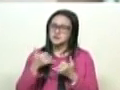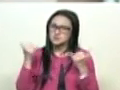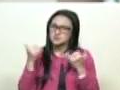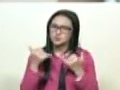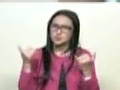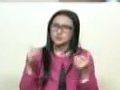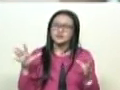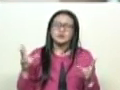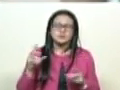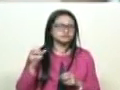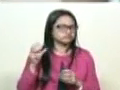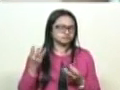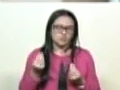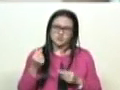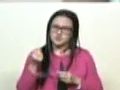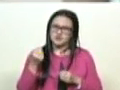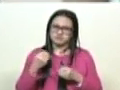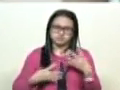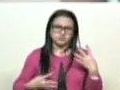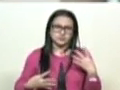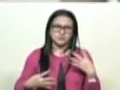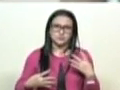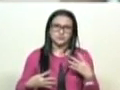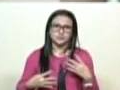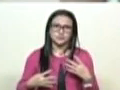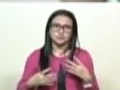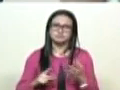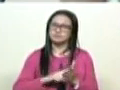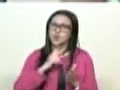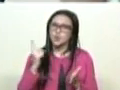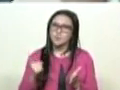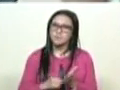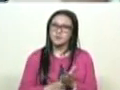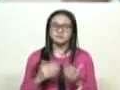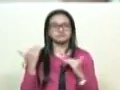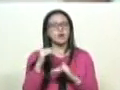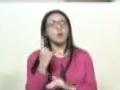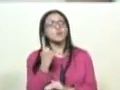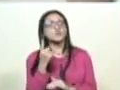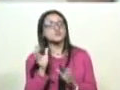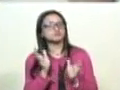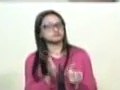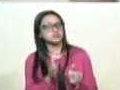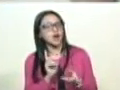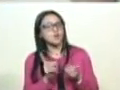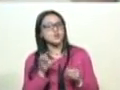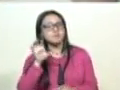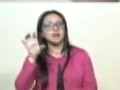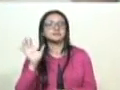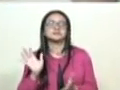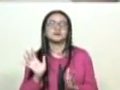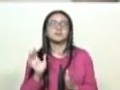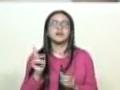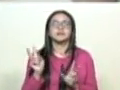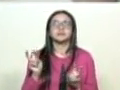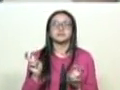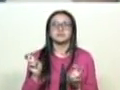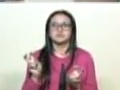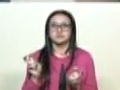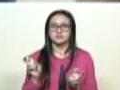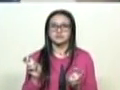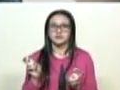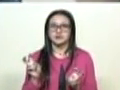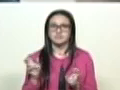una relación integral. No nos limitamos a una sola área, como con algunos países solo tenemos o fundamentalmente